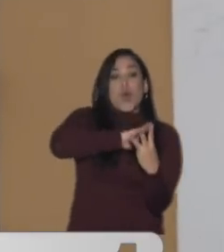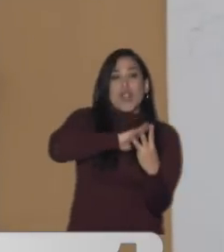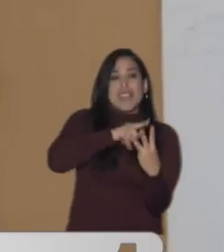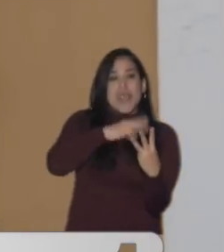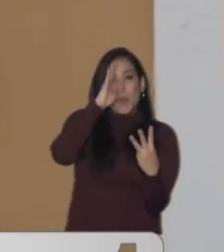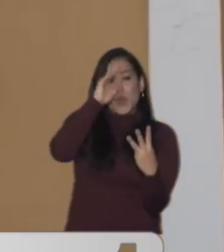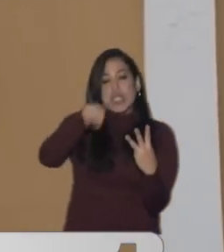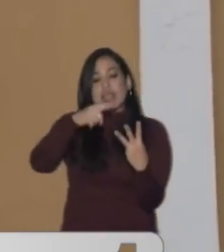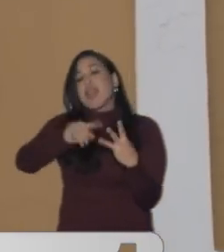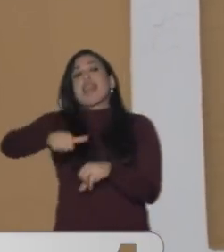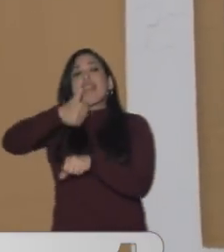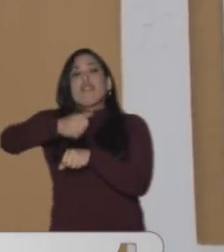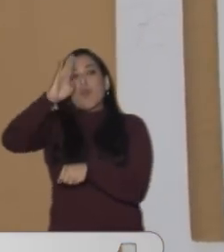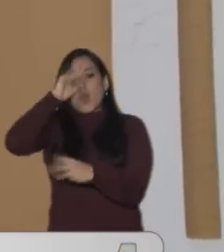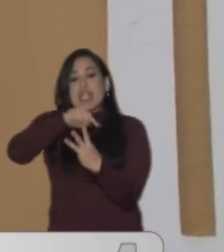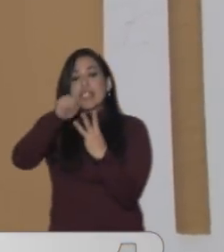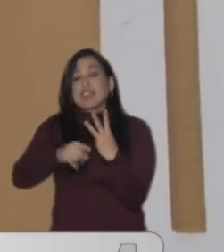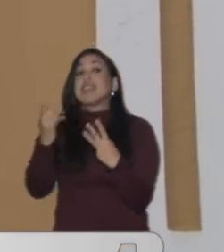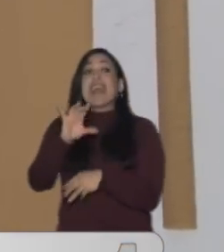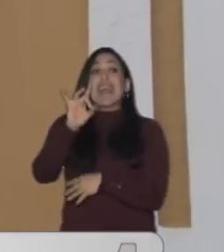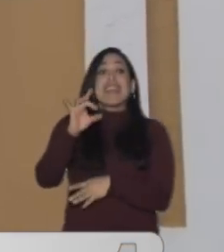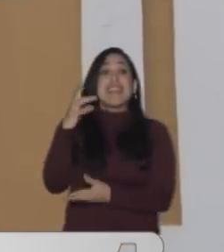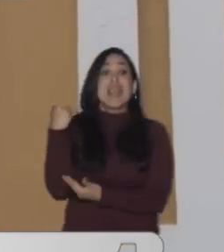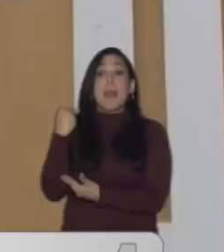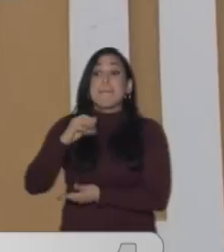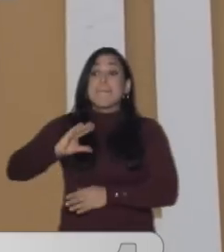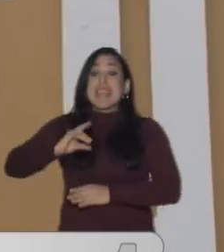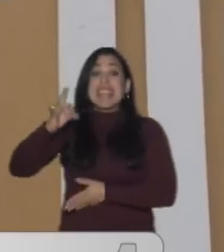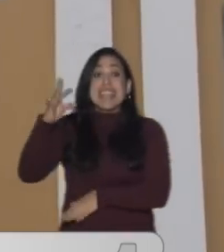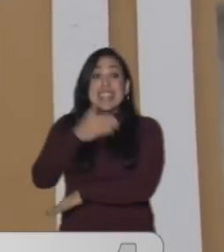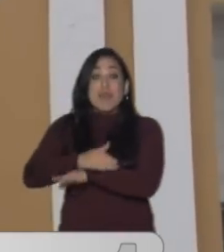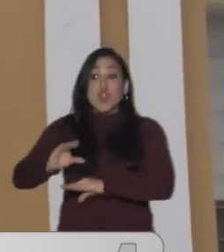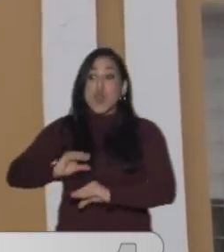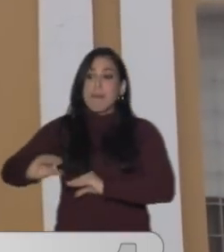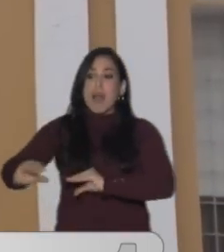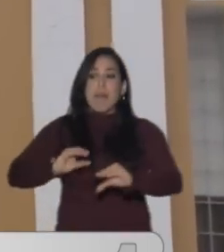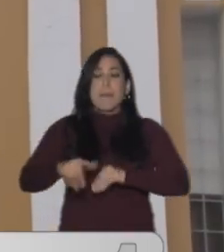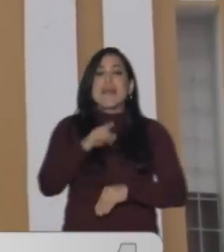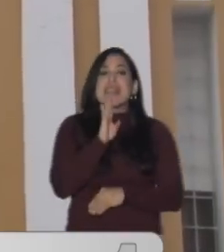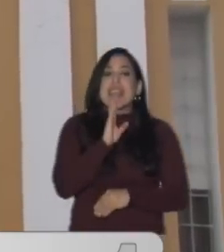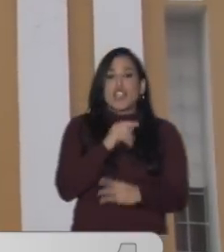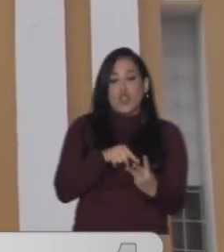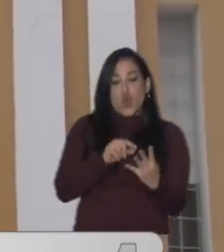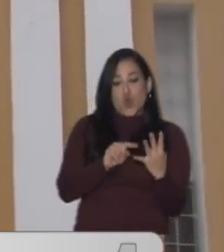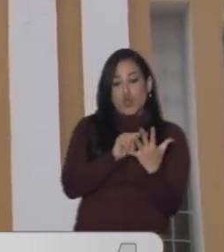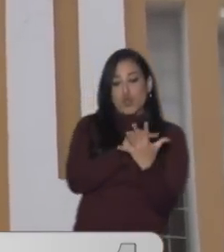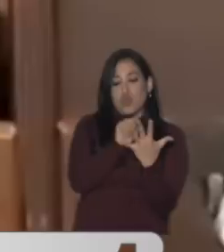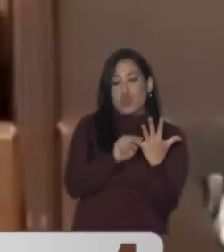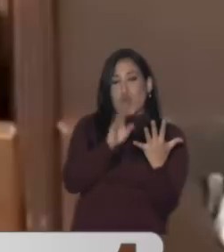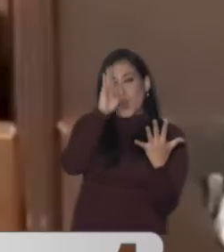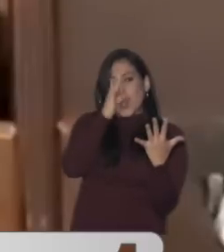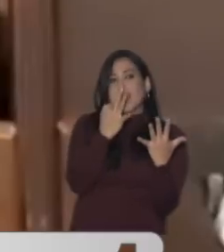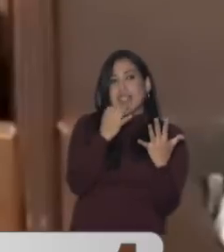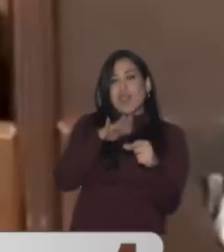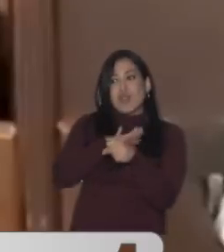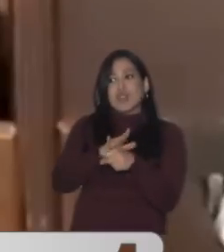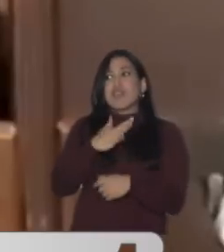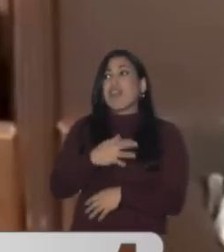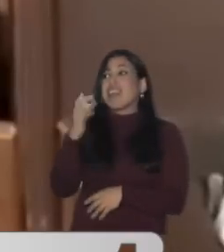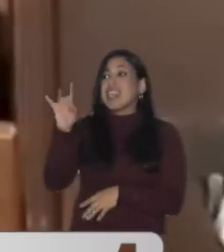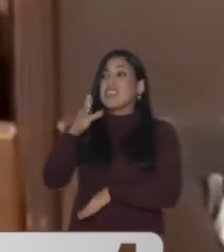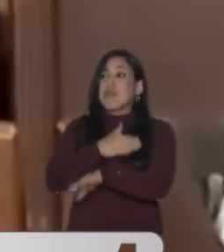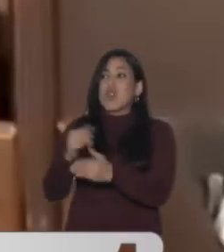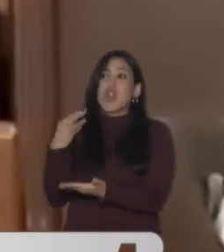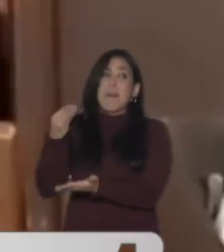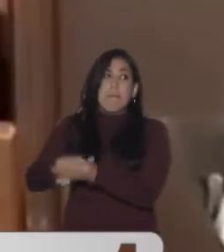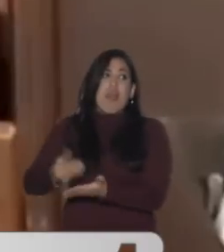estarían implicados en el hecho y quienes recibieron 15 millones de pesos cada uno. Versión entregada por dos uniformados más testigos del caso.